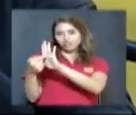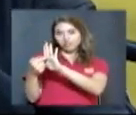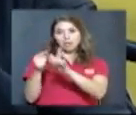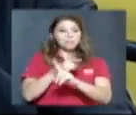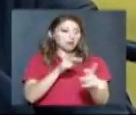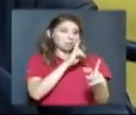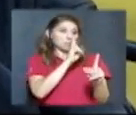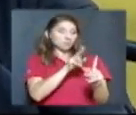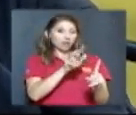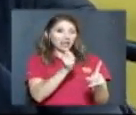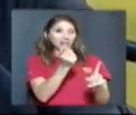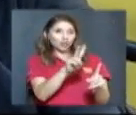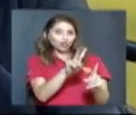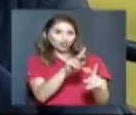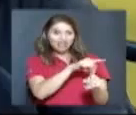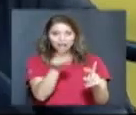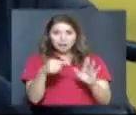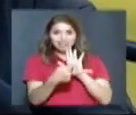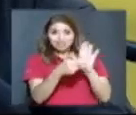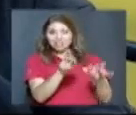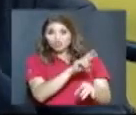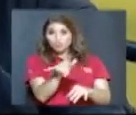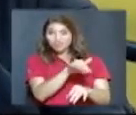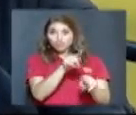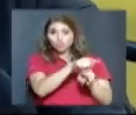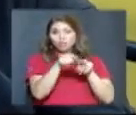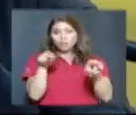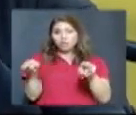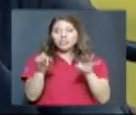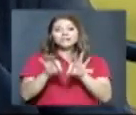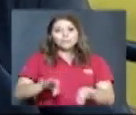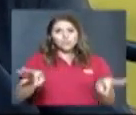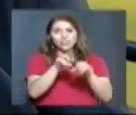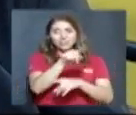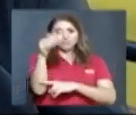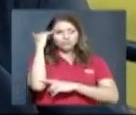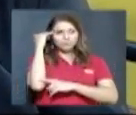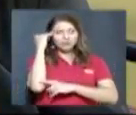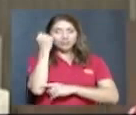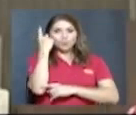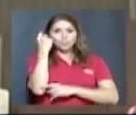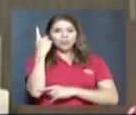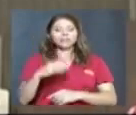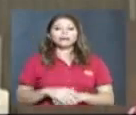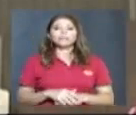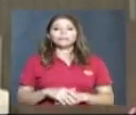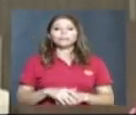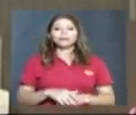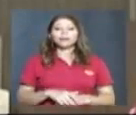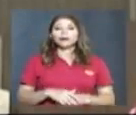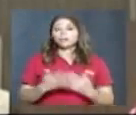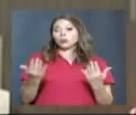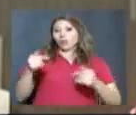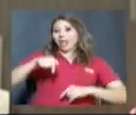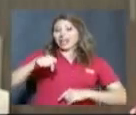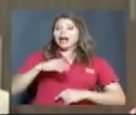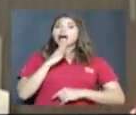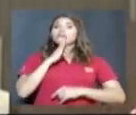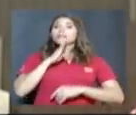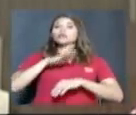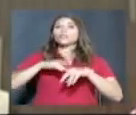haciendo conglomerado. Es importante que la ciudadanía comprenda eso de principio a fin. Sí, ok. Acá, cuando hablamos de